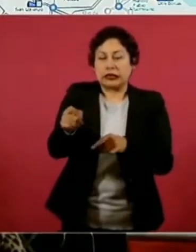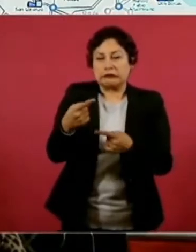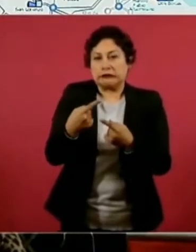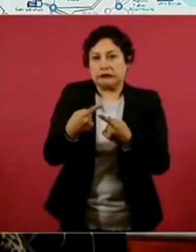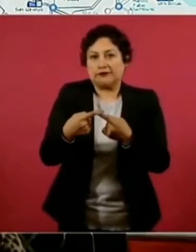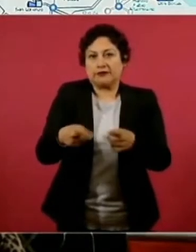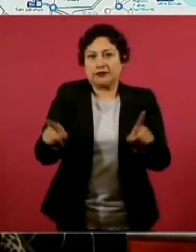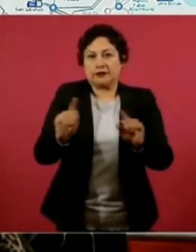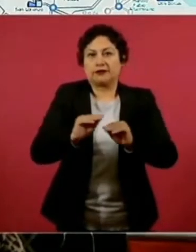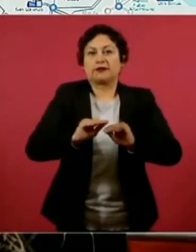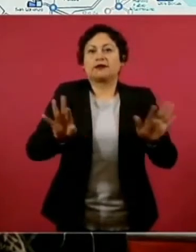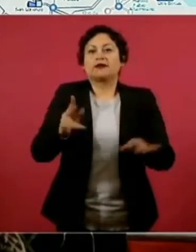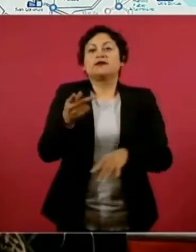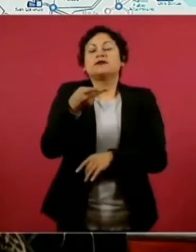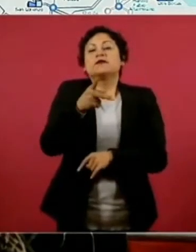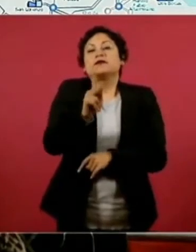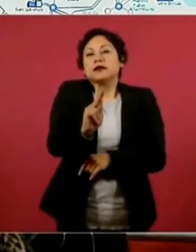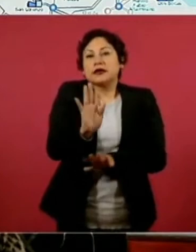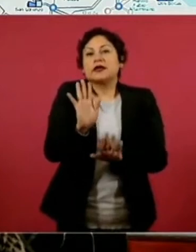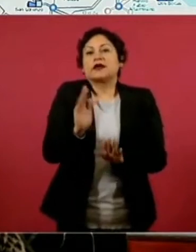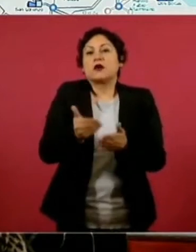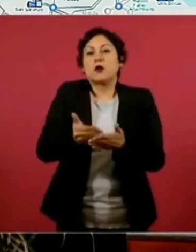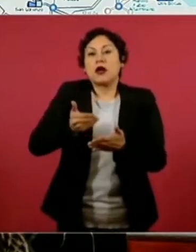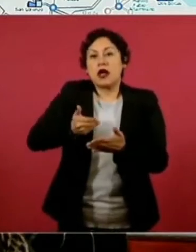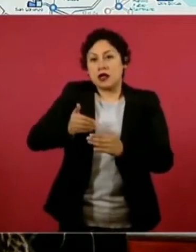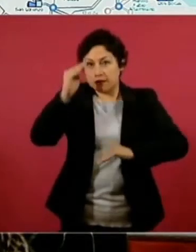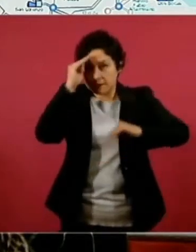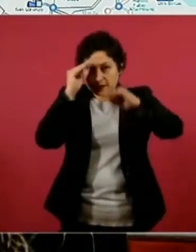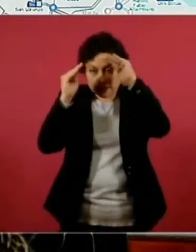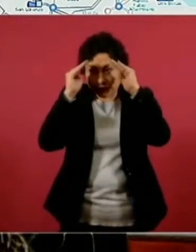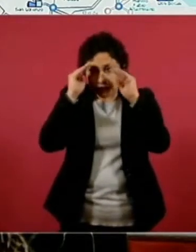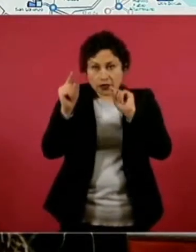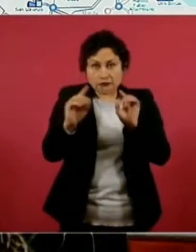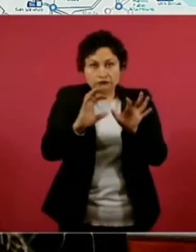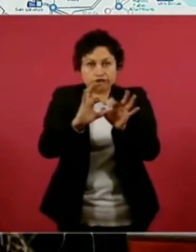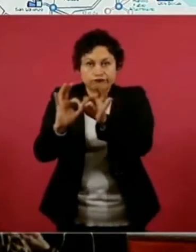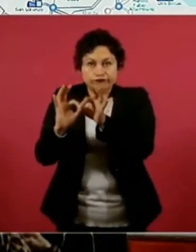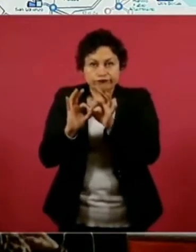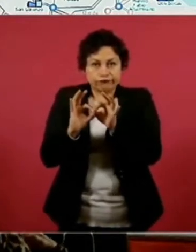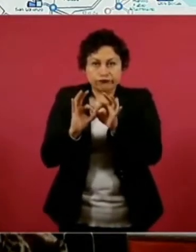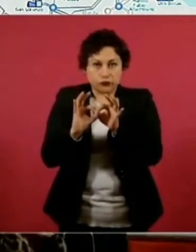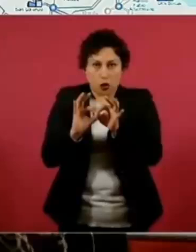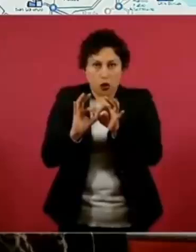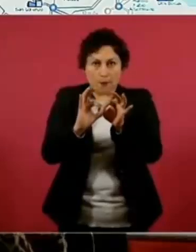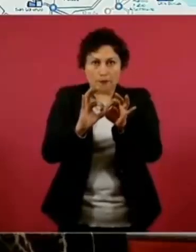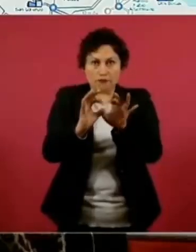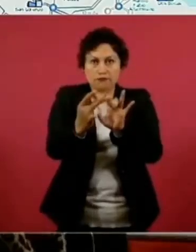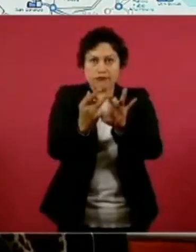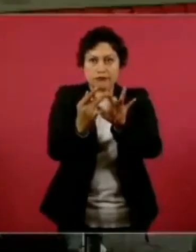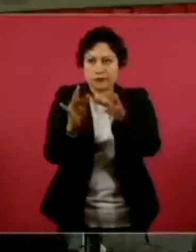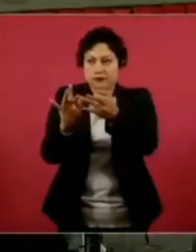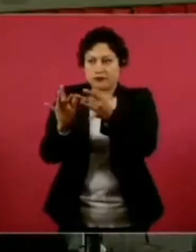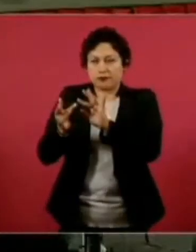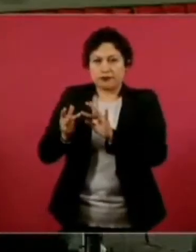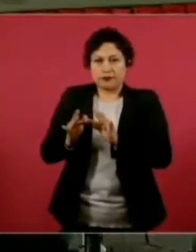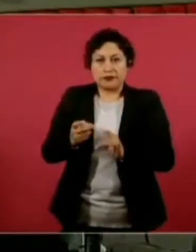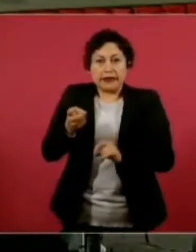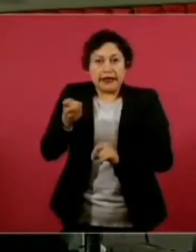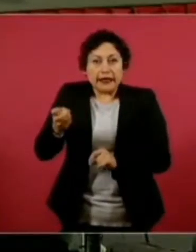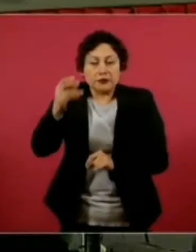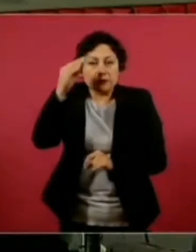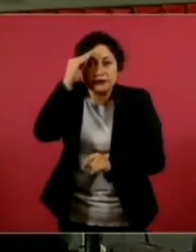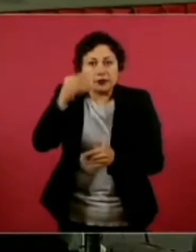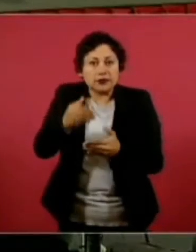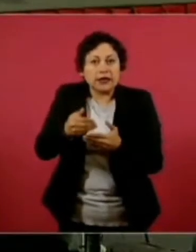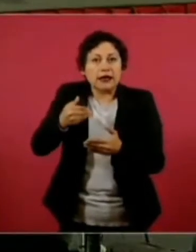previendo las condiciones similares a las que CFE ejecuta en sus proyectos. Por supuesto, tienen mayor costo, pero también tienen